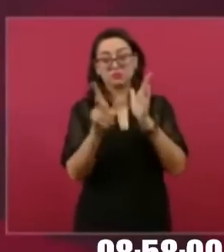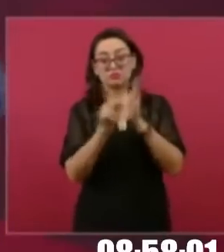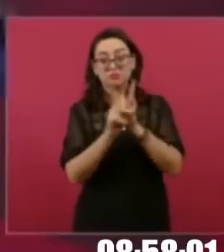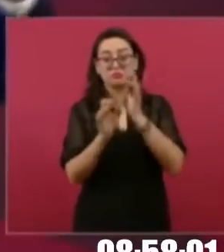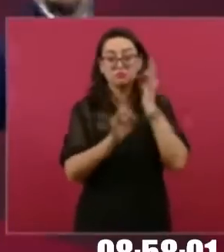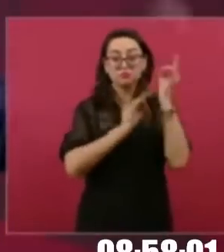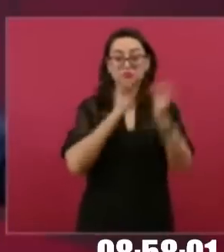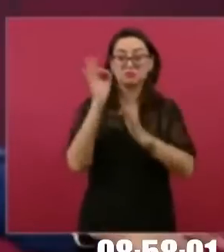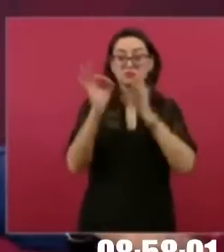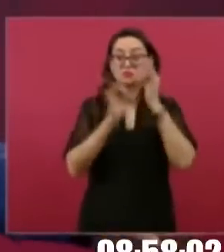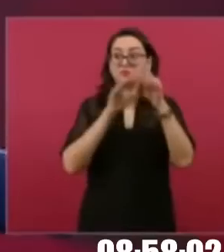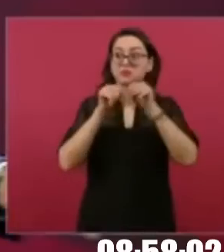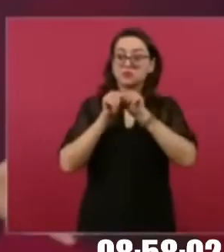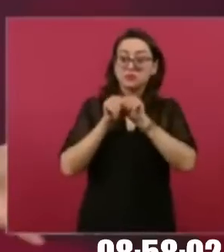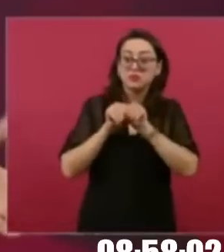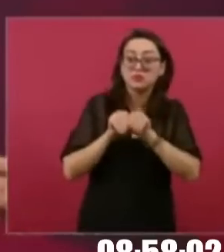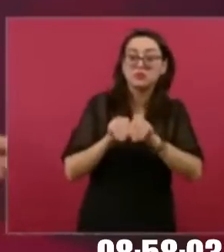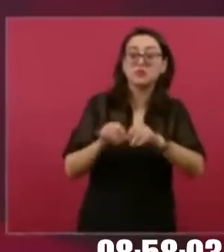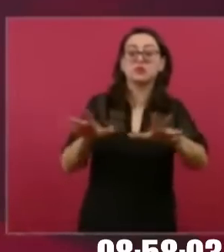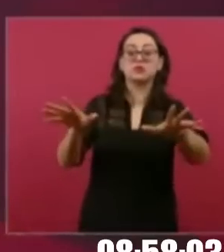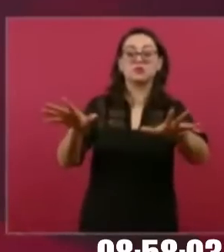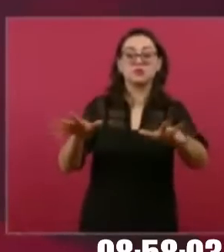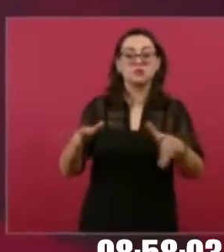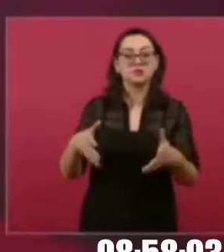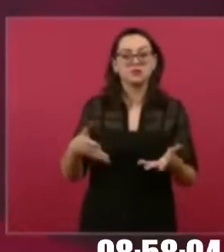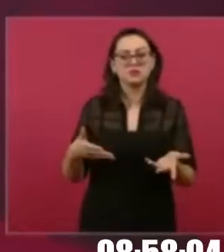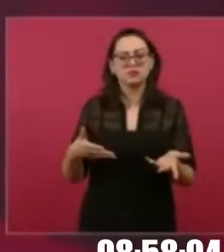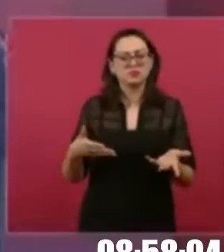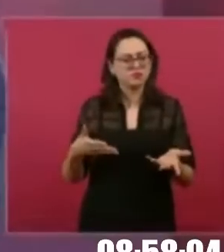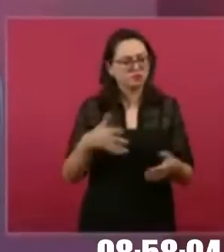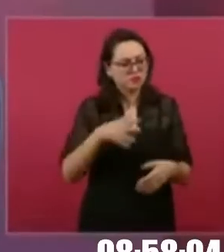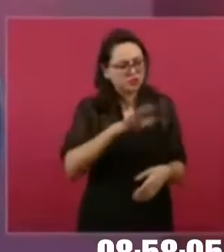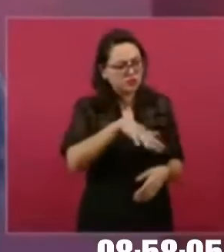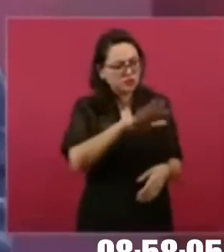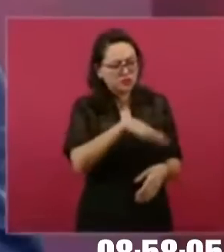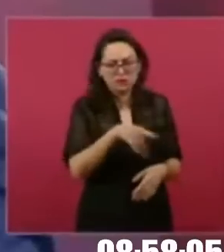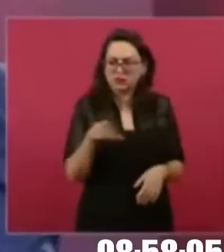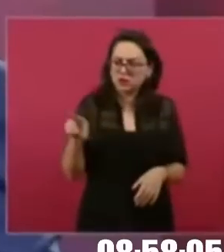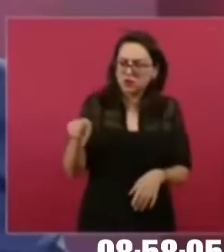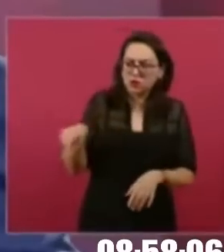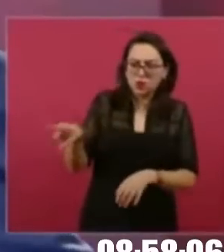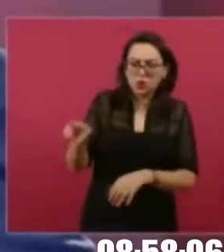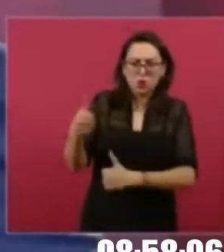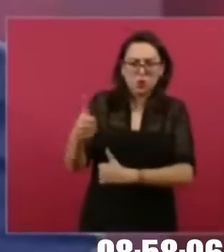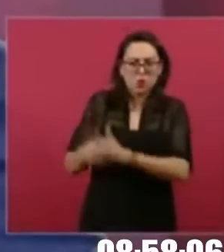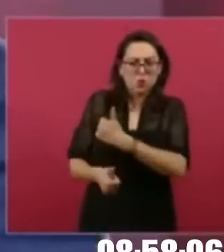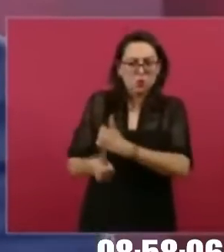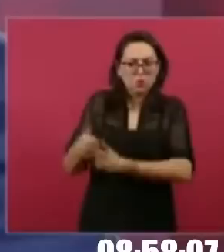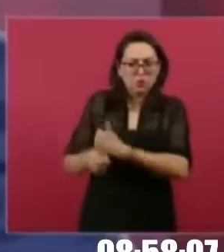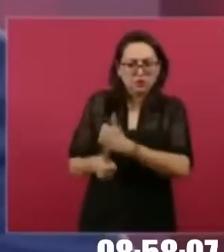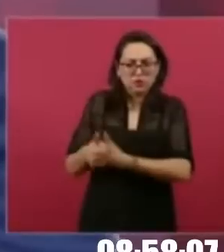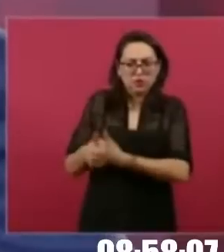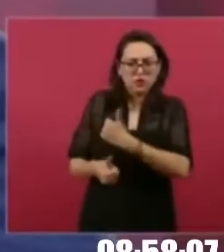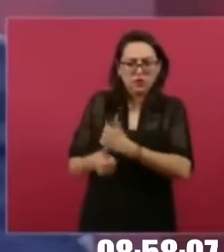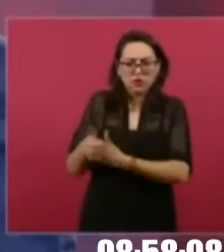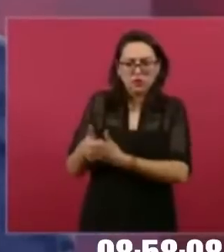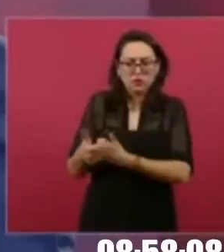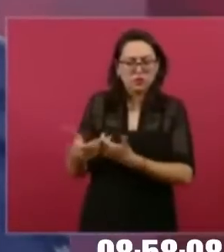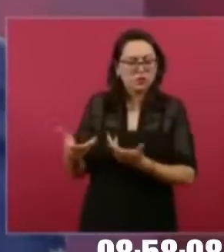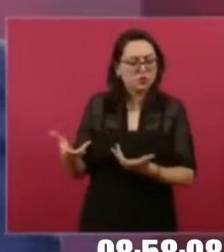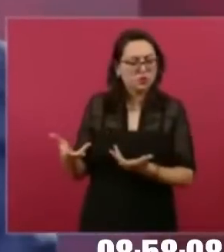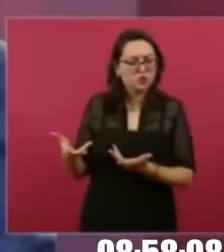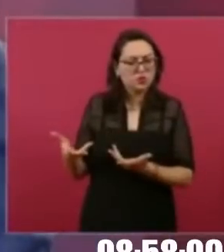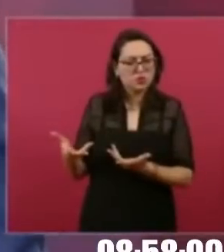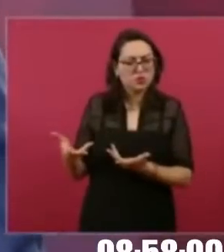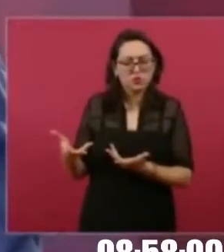que no dicen nada de lo que está este resolviendo